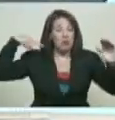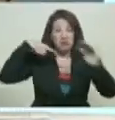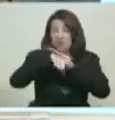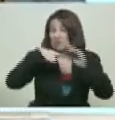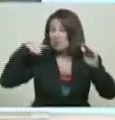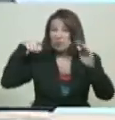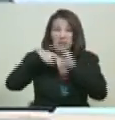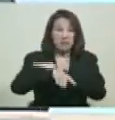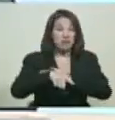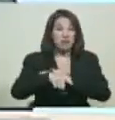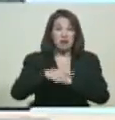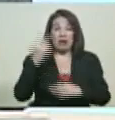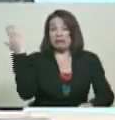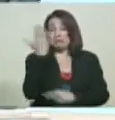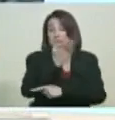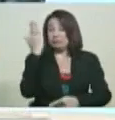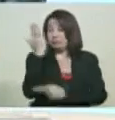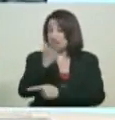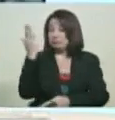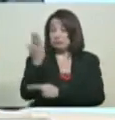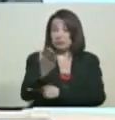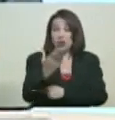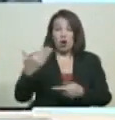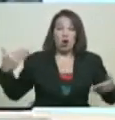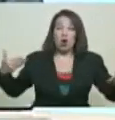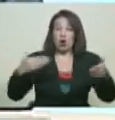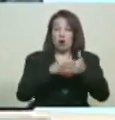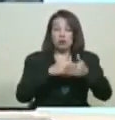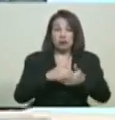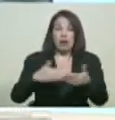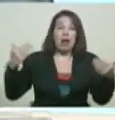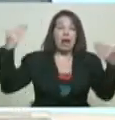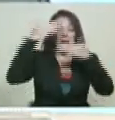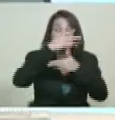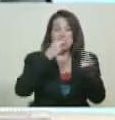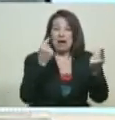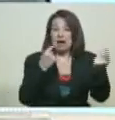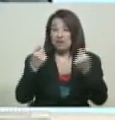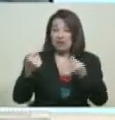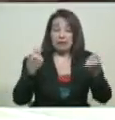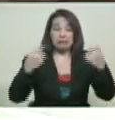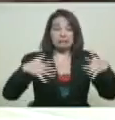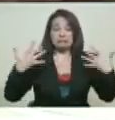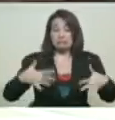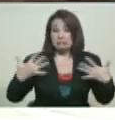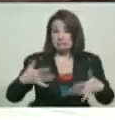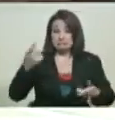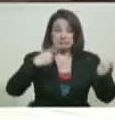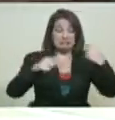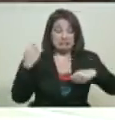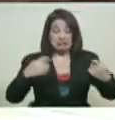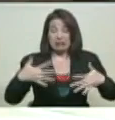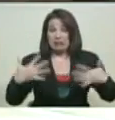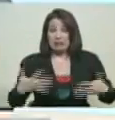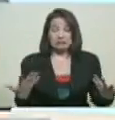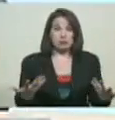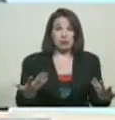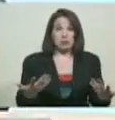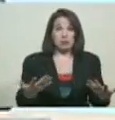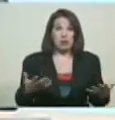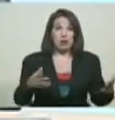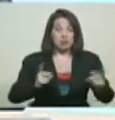mafias y la gran operación profunda por estabilizar un nuevo sistema de funcionamiento de la